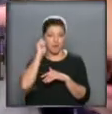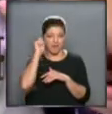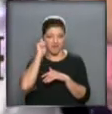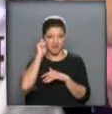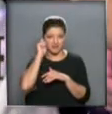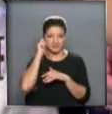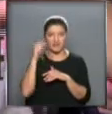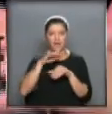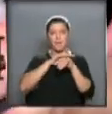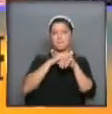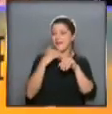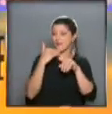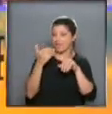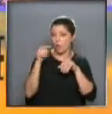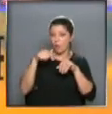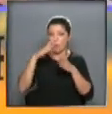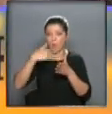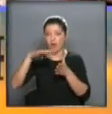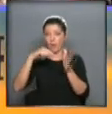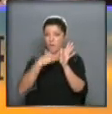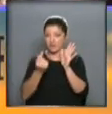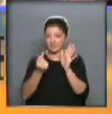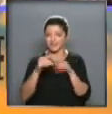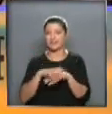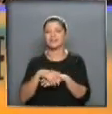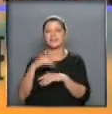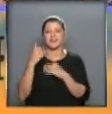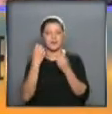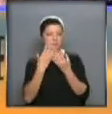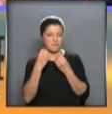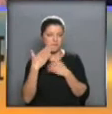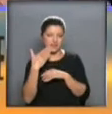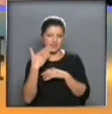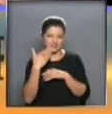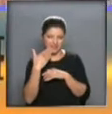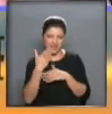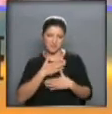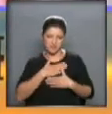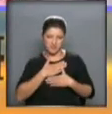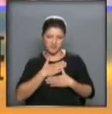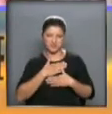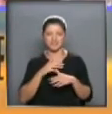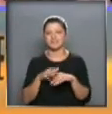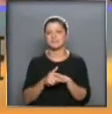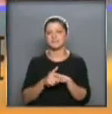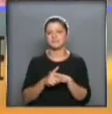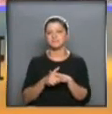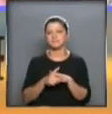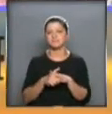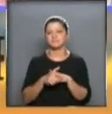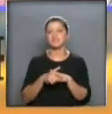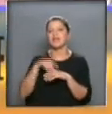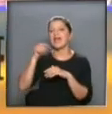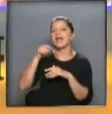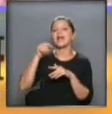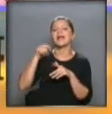saludando ahí el Baiano desde Buenos Aires. Hola, bueno, Julieta. Buenas tardes, Baiano. ¿Cómo estás? Un gusto. Julieta no tiene retorno, okay,